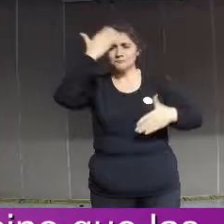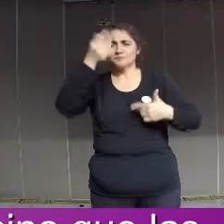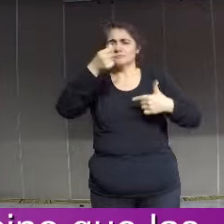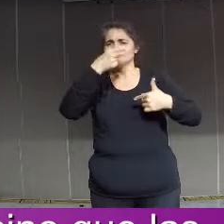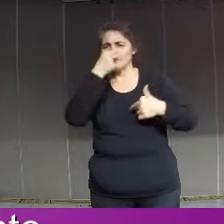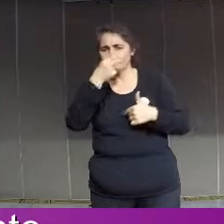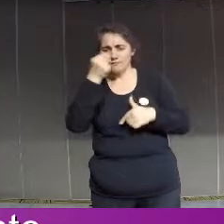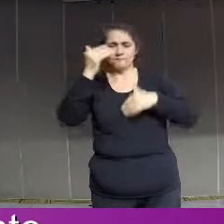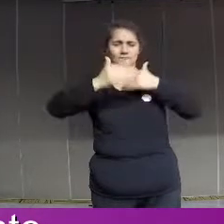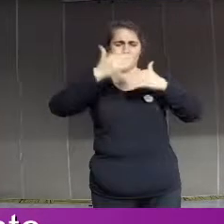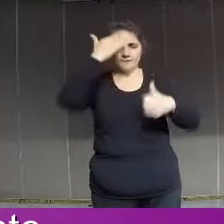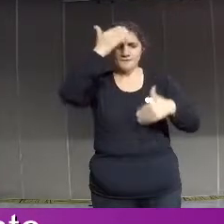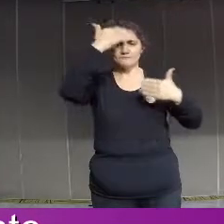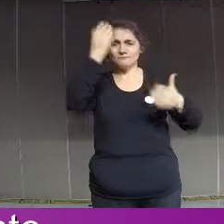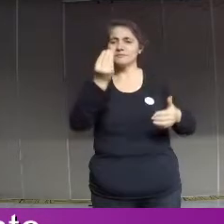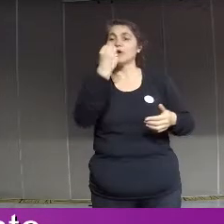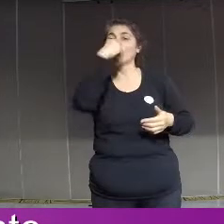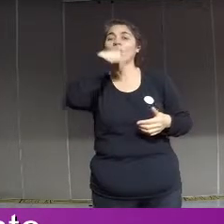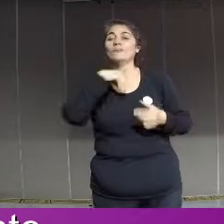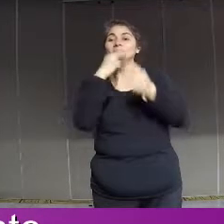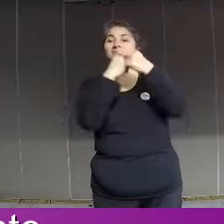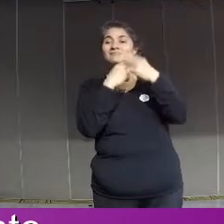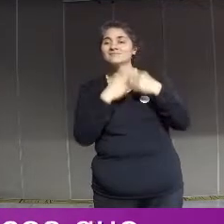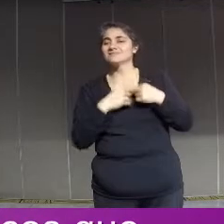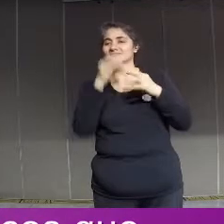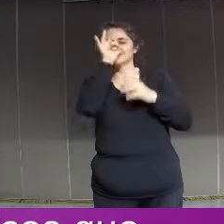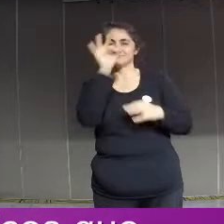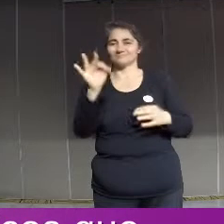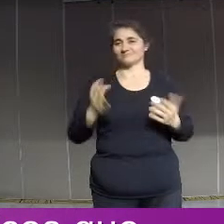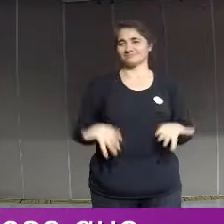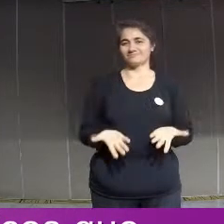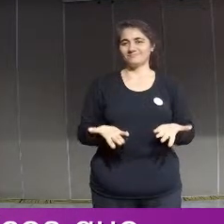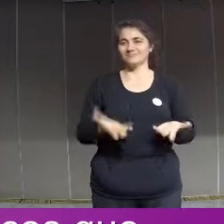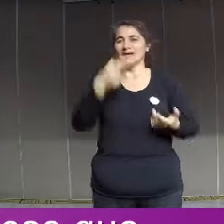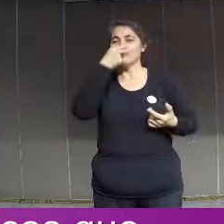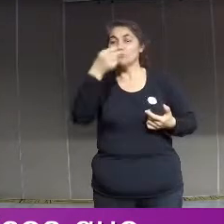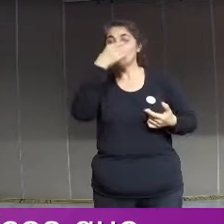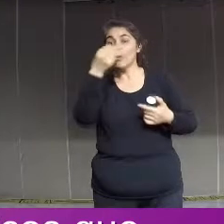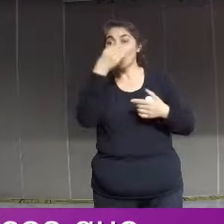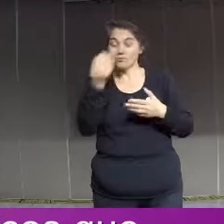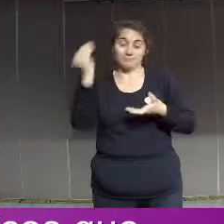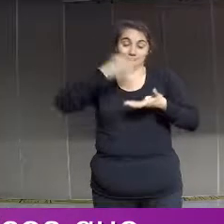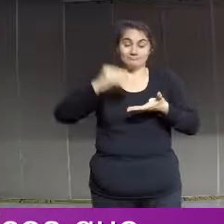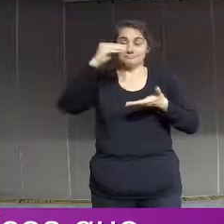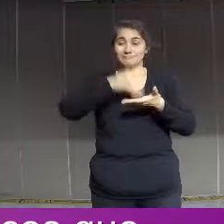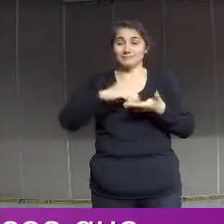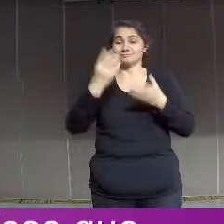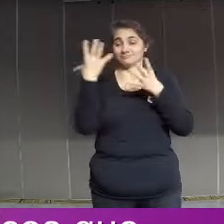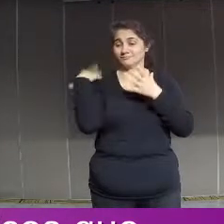como un círculo que se arma que no puede salir porque al generar más mocos, porque hay una infección